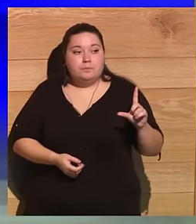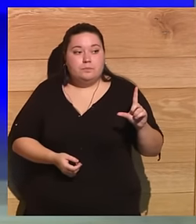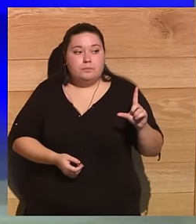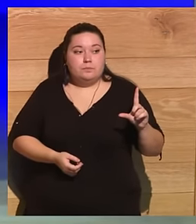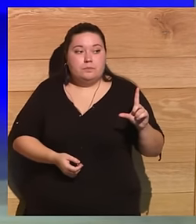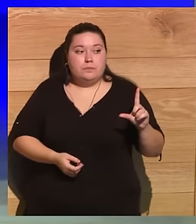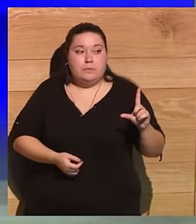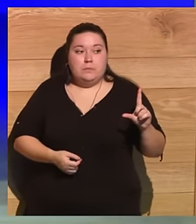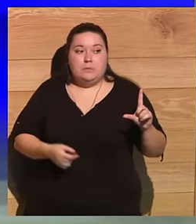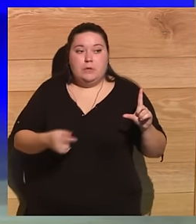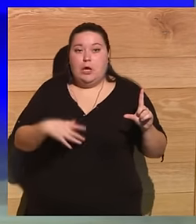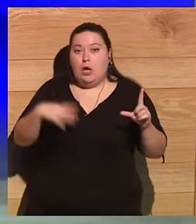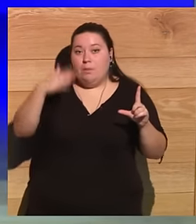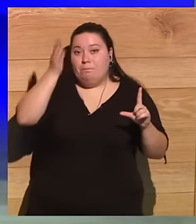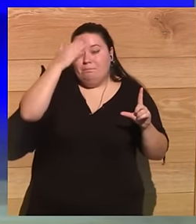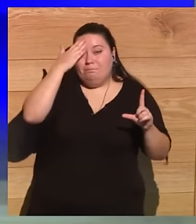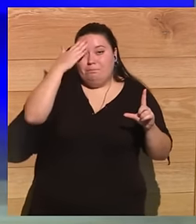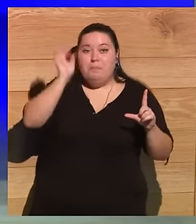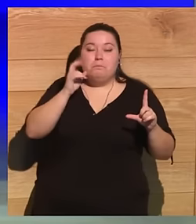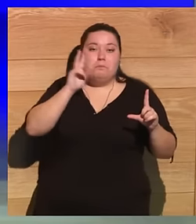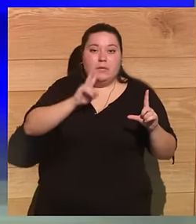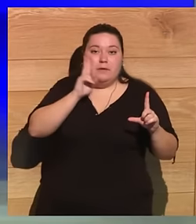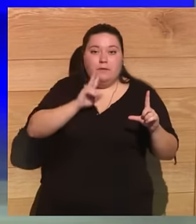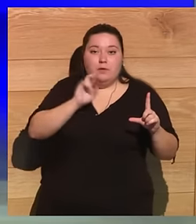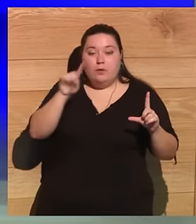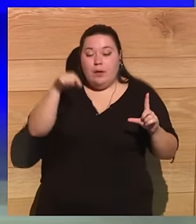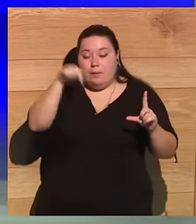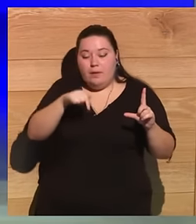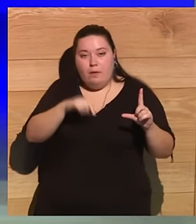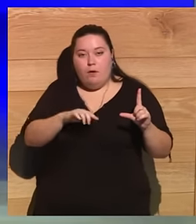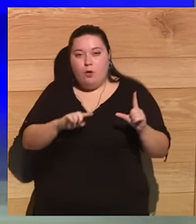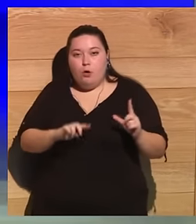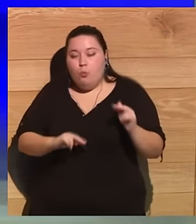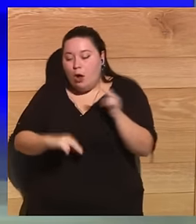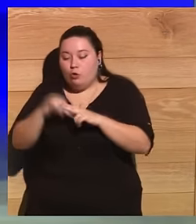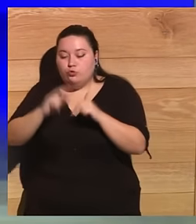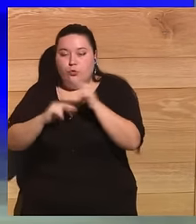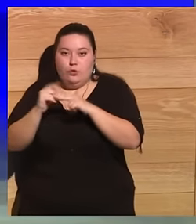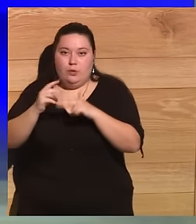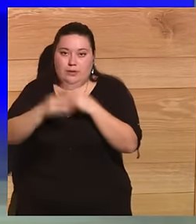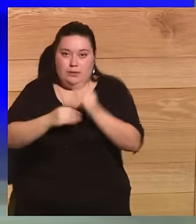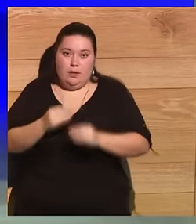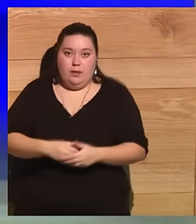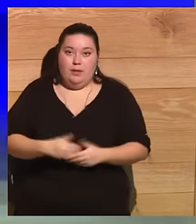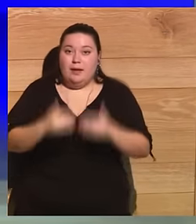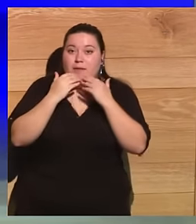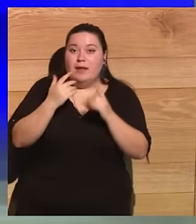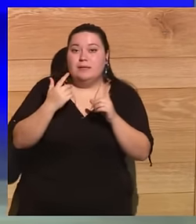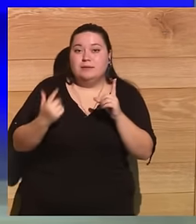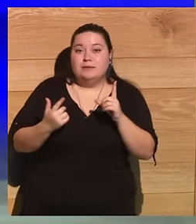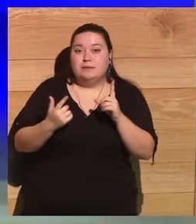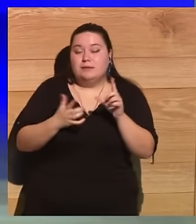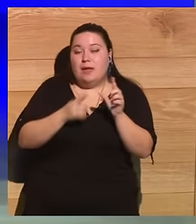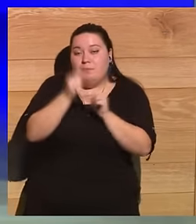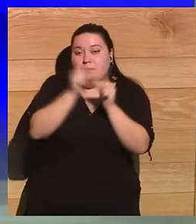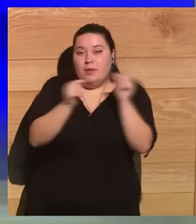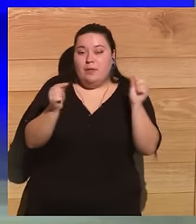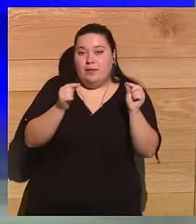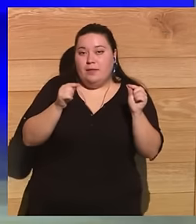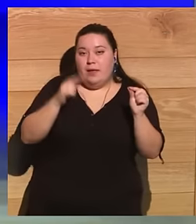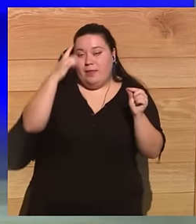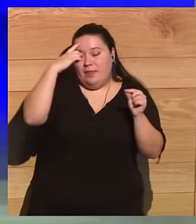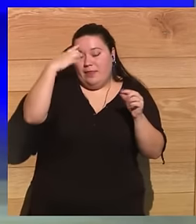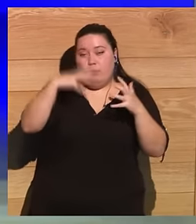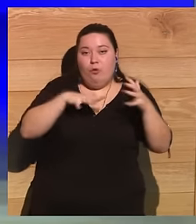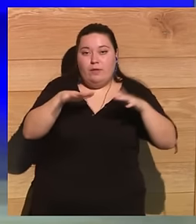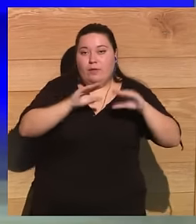es lo que estaba viendo el sujeto, y en la parte de abajo vemos la reconstrucción que se hacía a través de la medición de la actividad cerebral